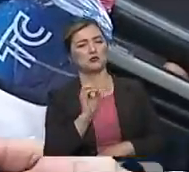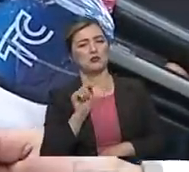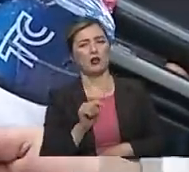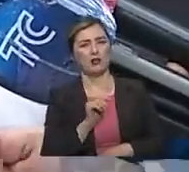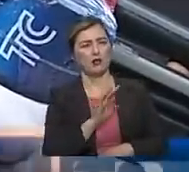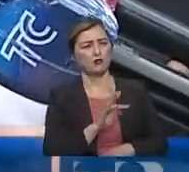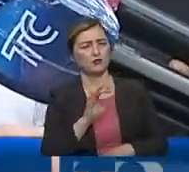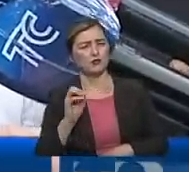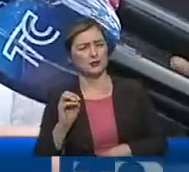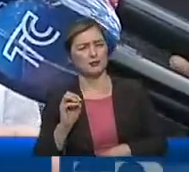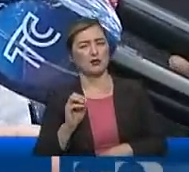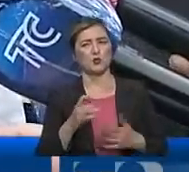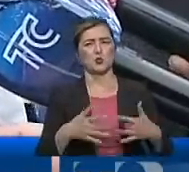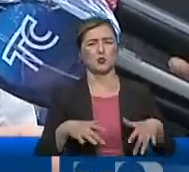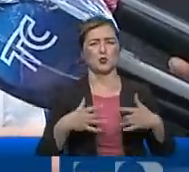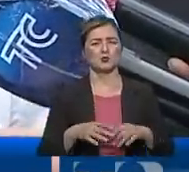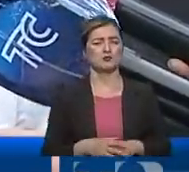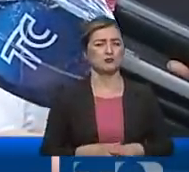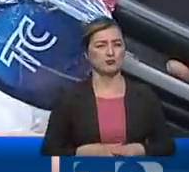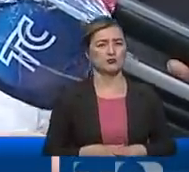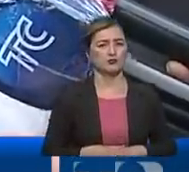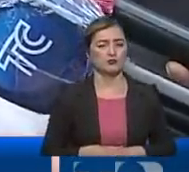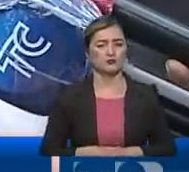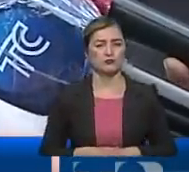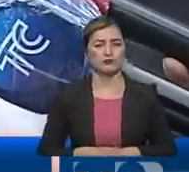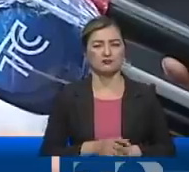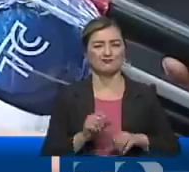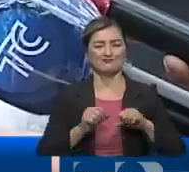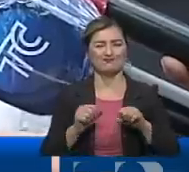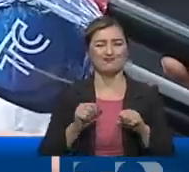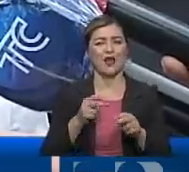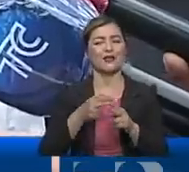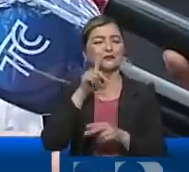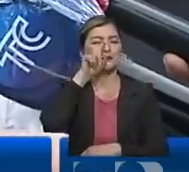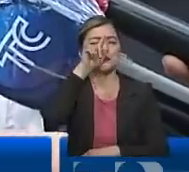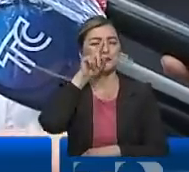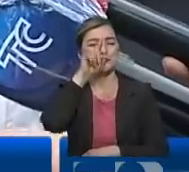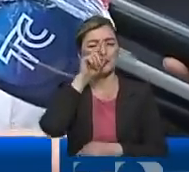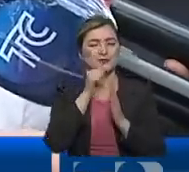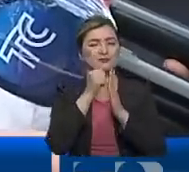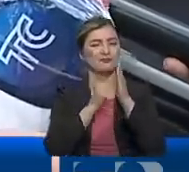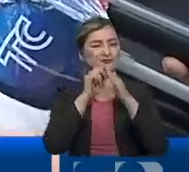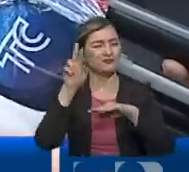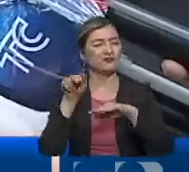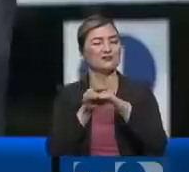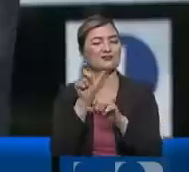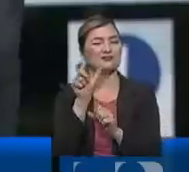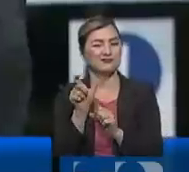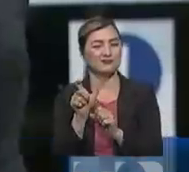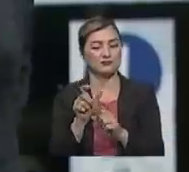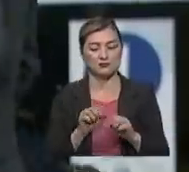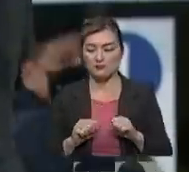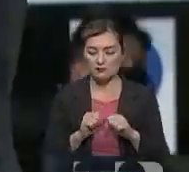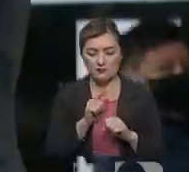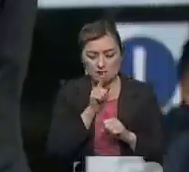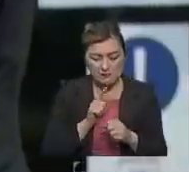también a exfuncionarios de la Agencia Nacional de Tránsito que actuaron justamente en los procesos de otorgamiento de rutas y frecuencias. Los